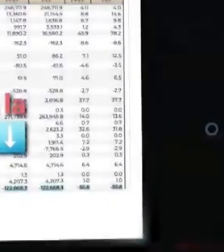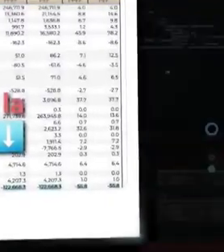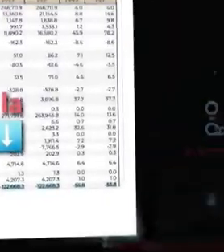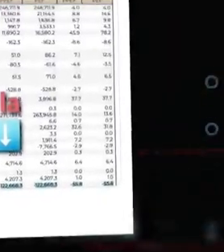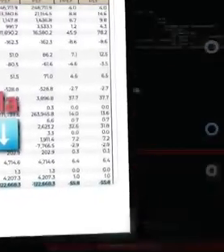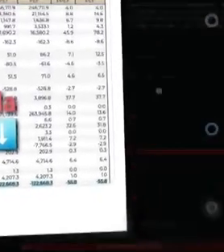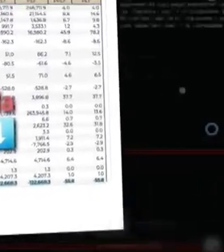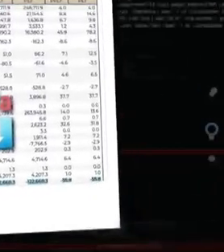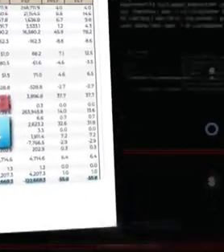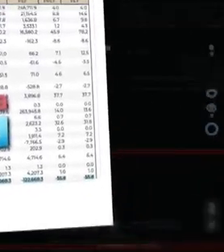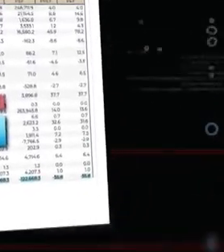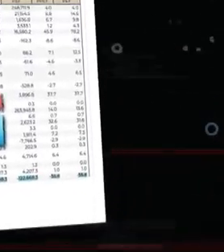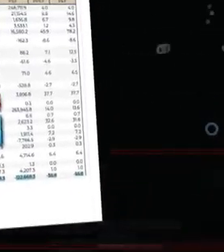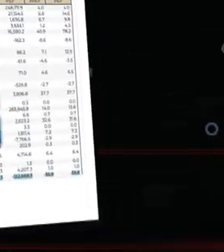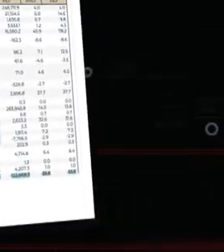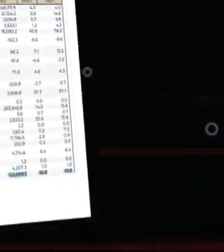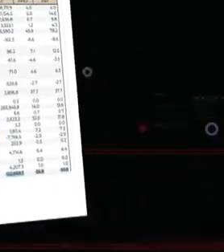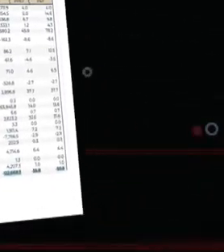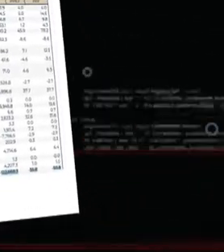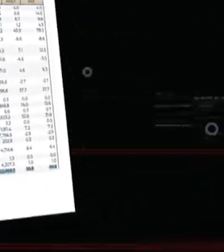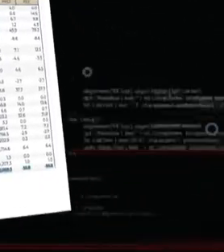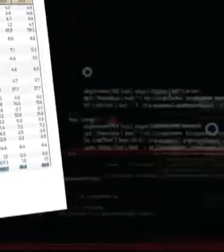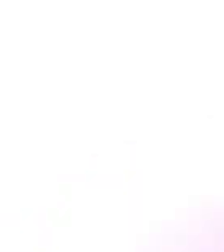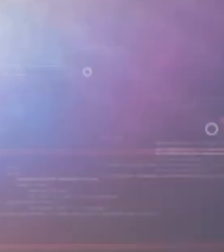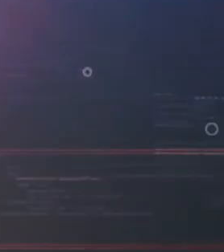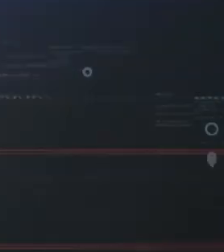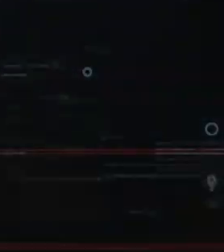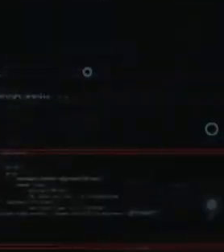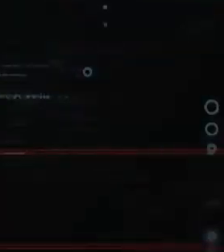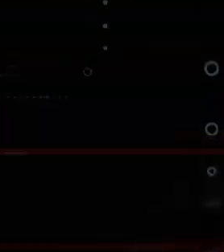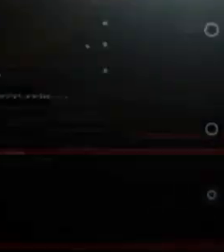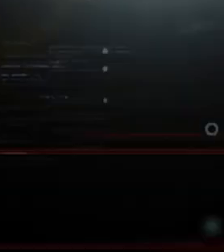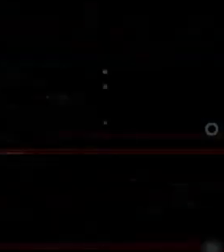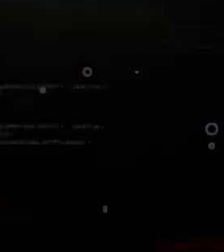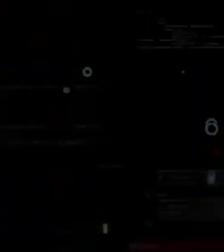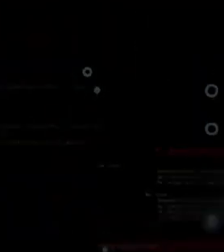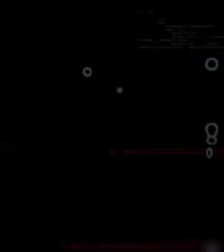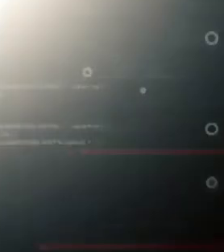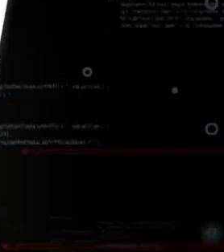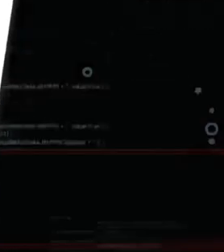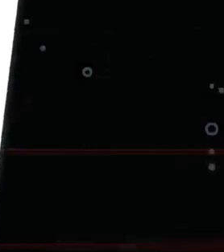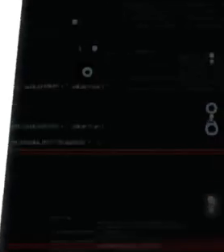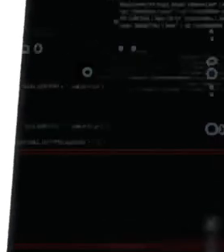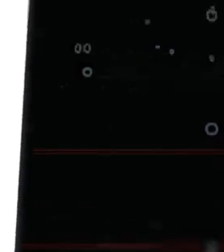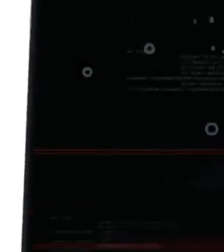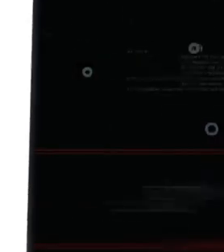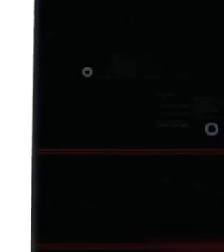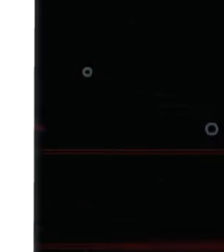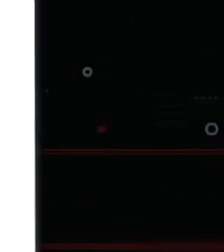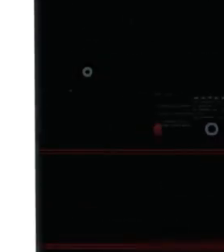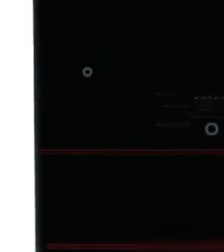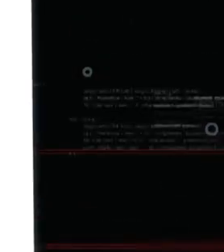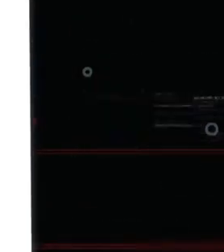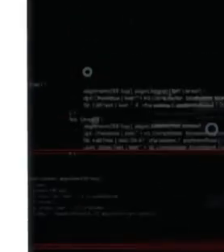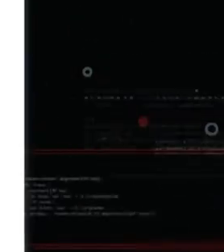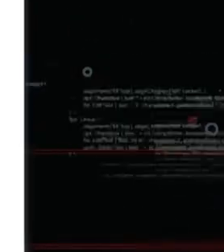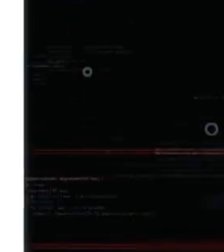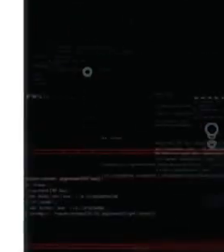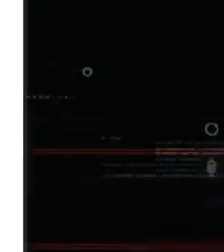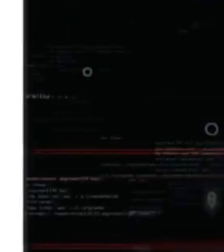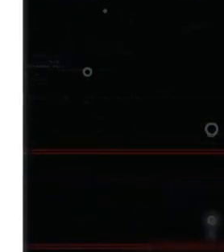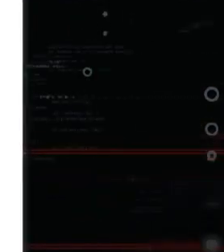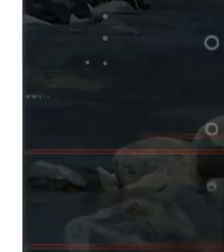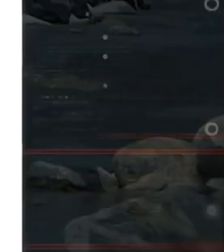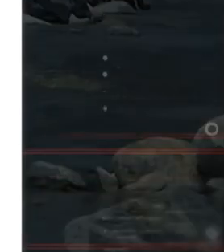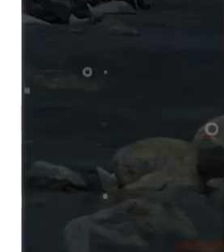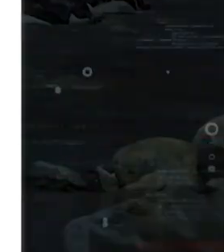partidas de mentiras sobre el presupuesto. 1. Falso que no haya recursos para atender a los damnificados de Acapulco